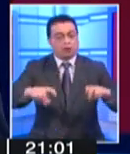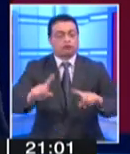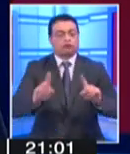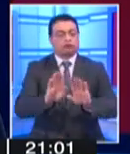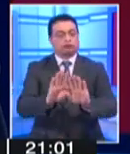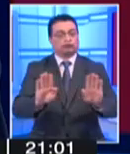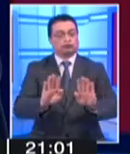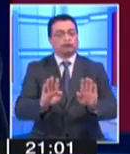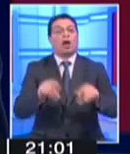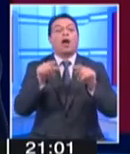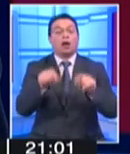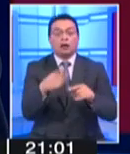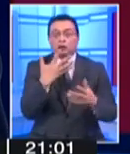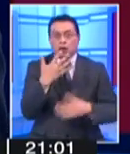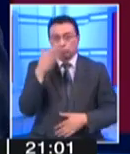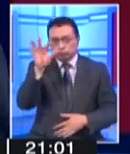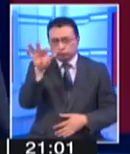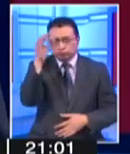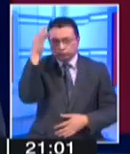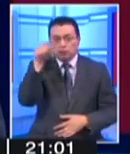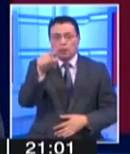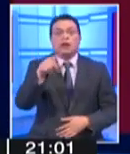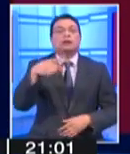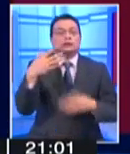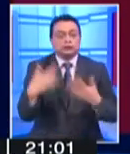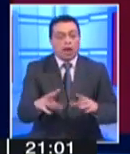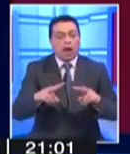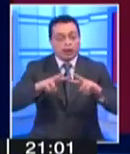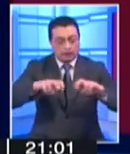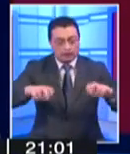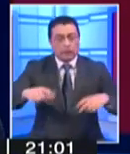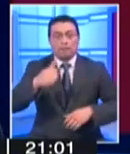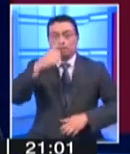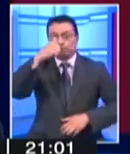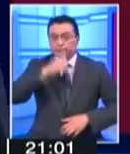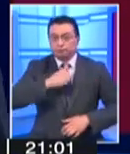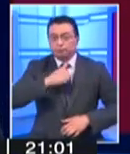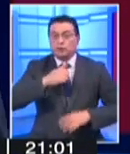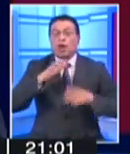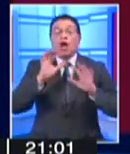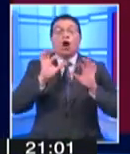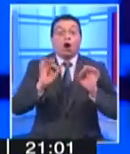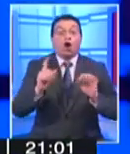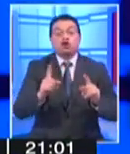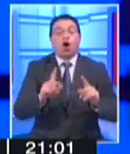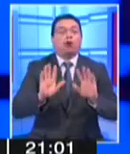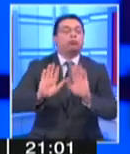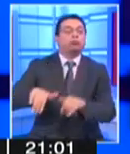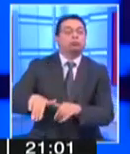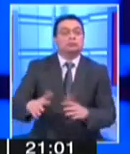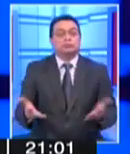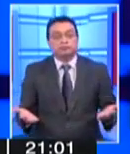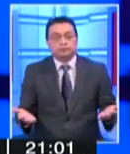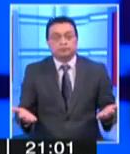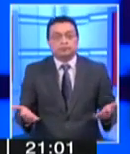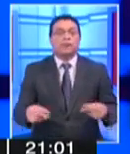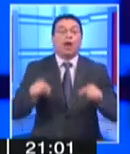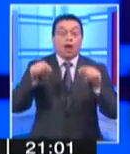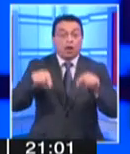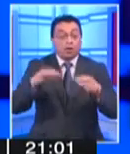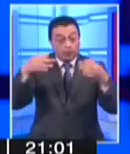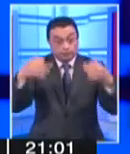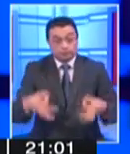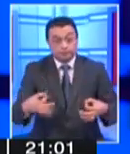de lo que podría deducirse que ellos están investigando en reserva o que decidieron no investigarlo. Lo concreto es que